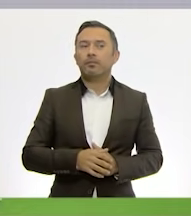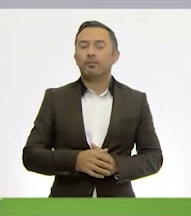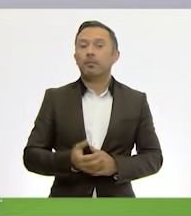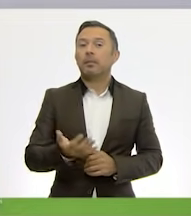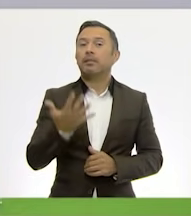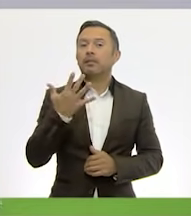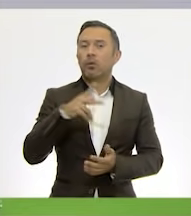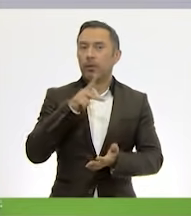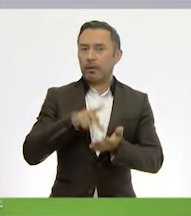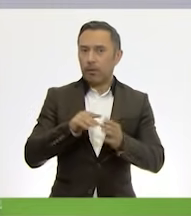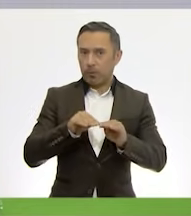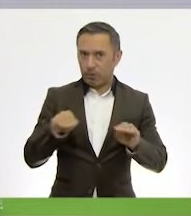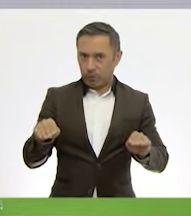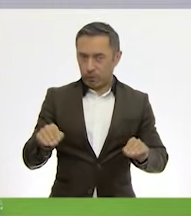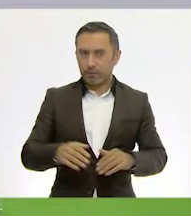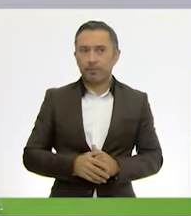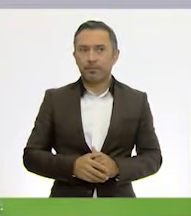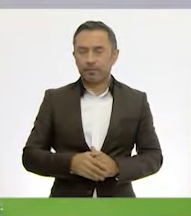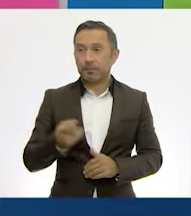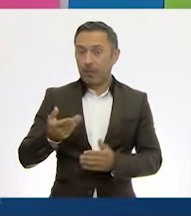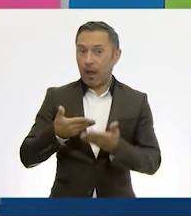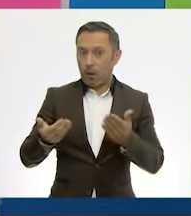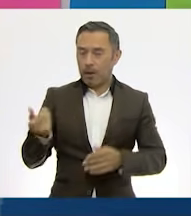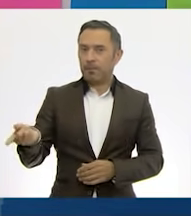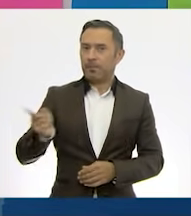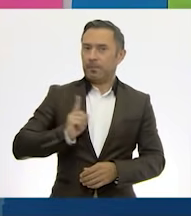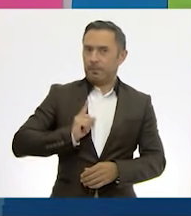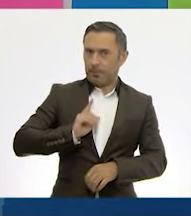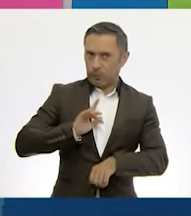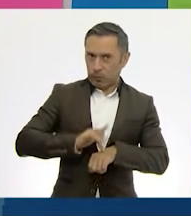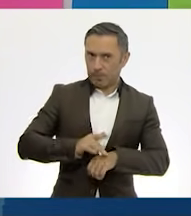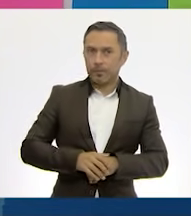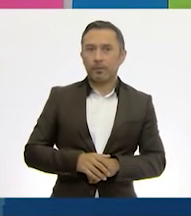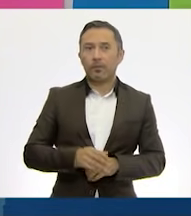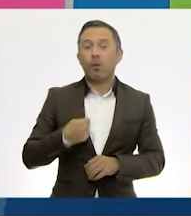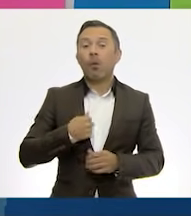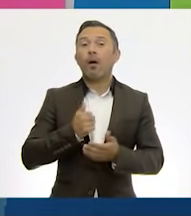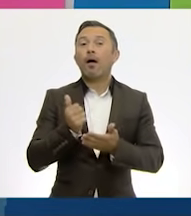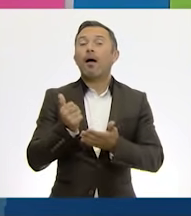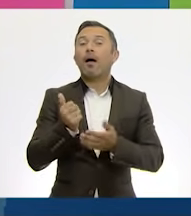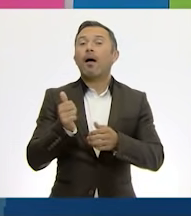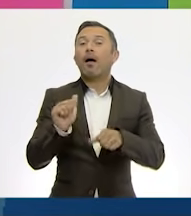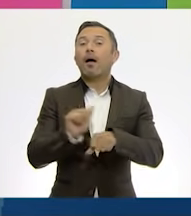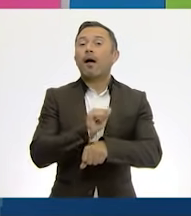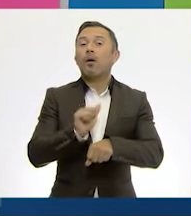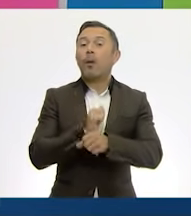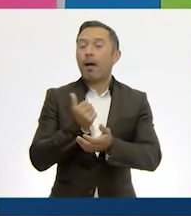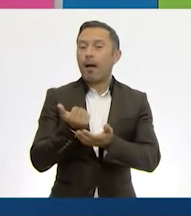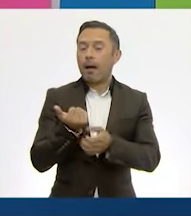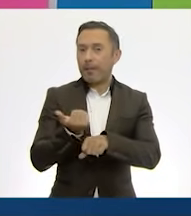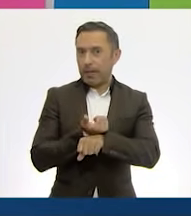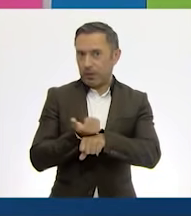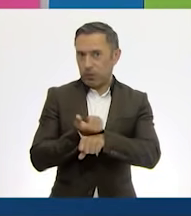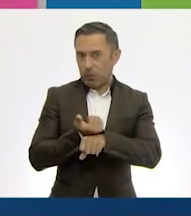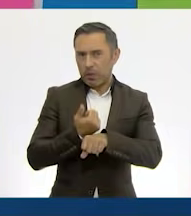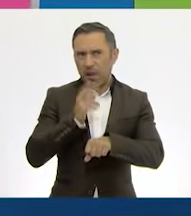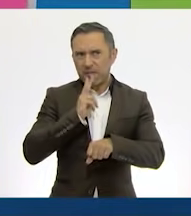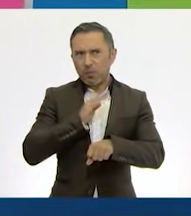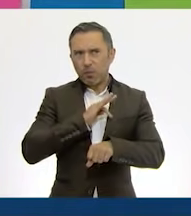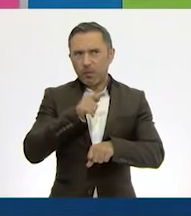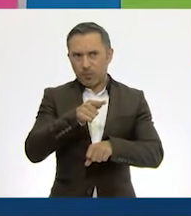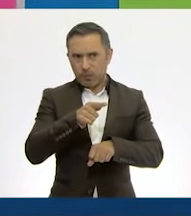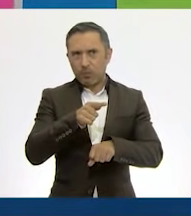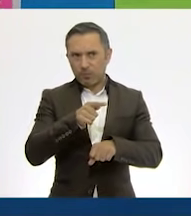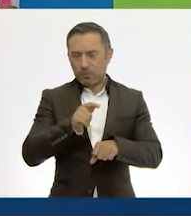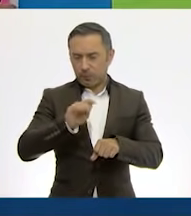5 kilómetros. Veamos, ahora es mi turno. Voy a mover el coche amarillo. Voy a destapar, pues como dices tú, en